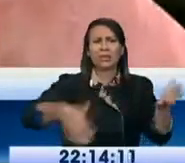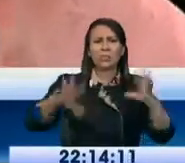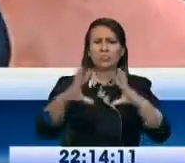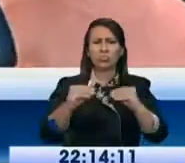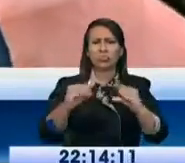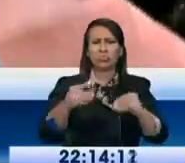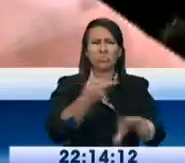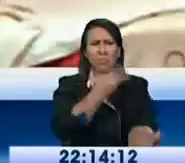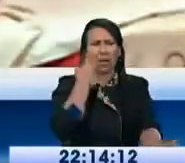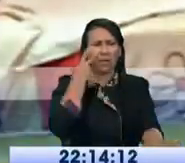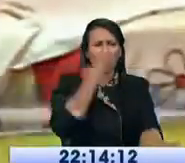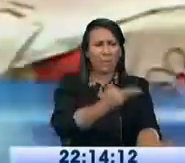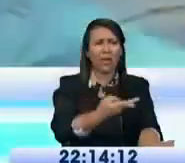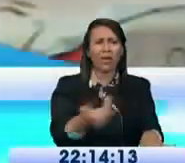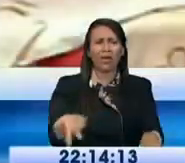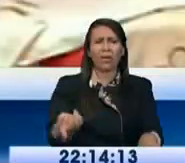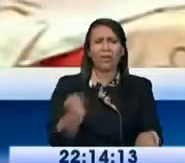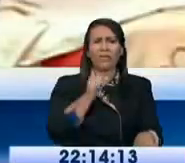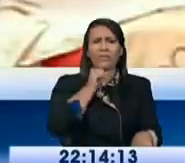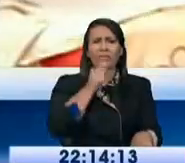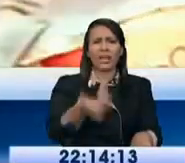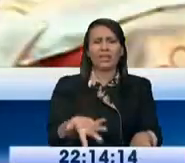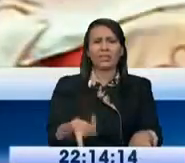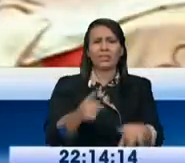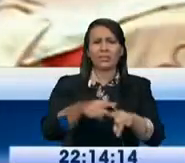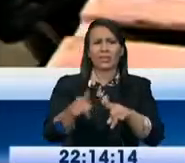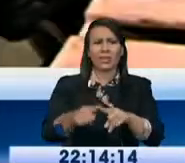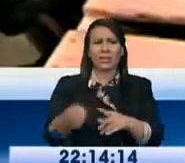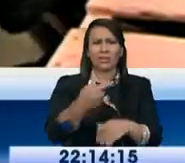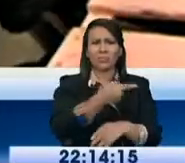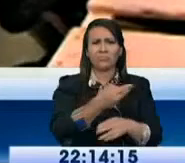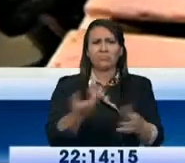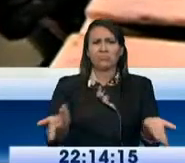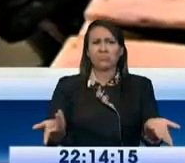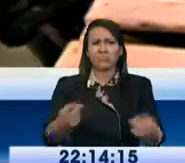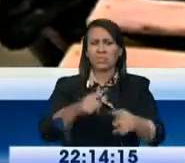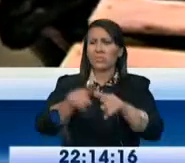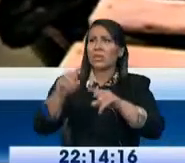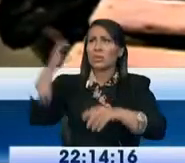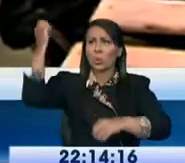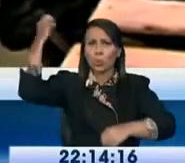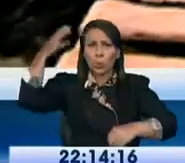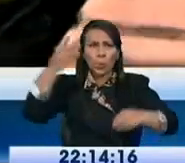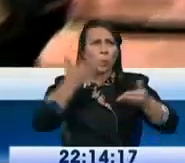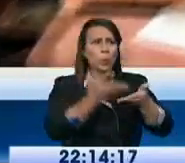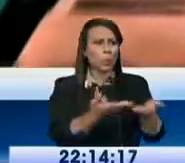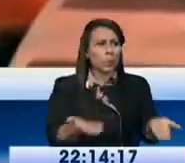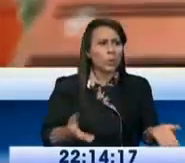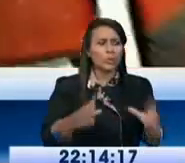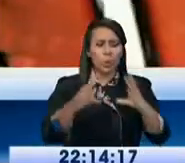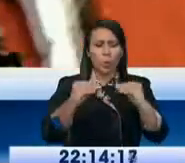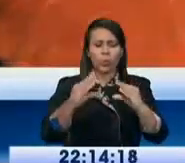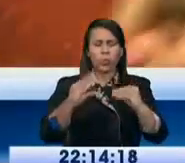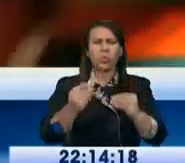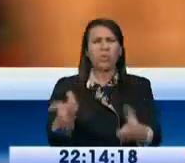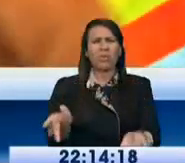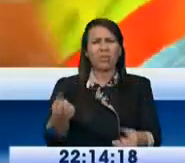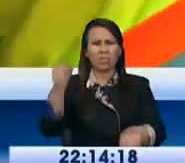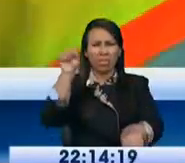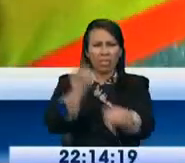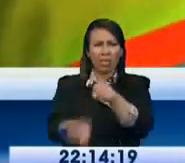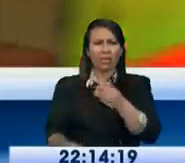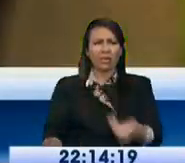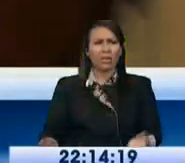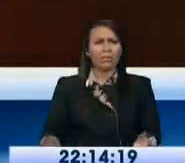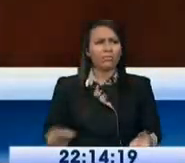cuenta, aquí no hay unas instalaciones adecuadas. Ustedes, como yo, duermen con camas, colchones, medio. Como usted